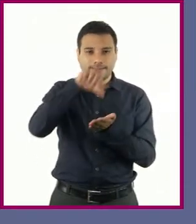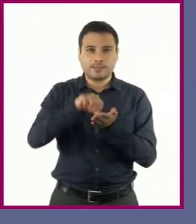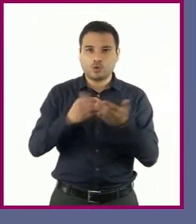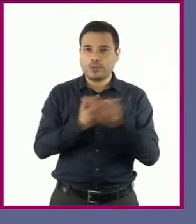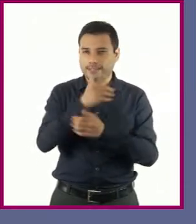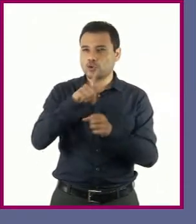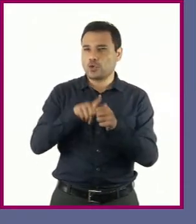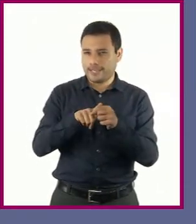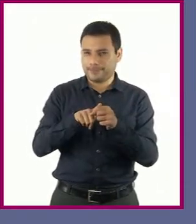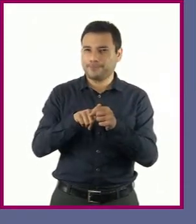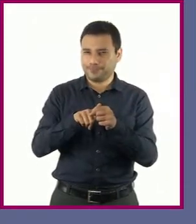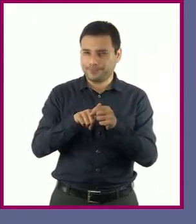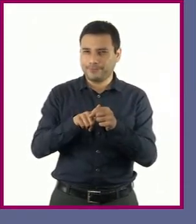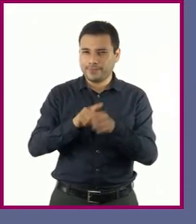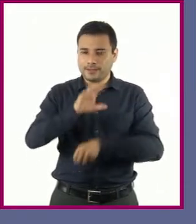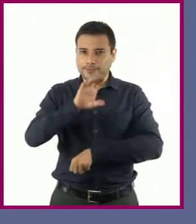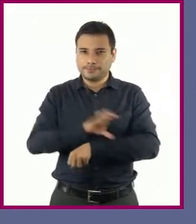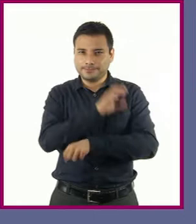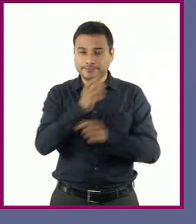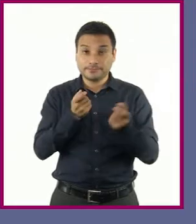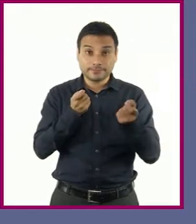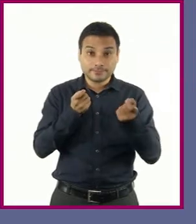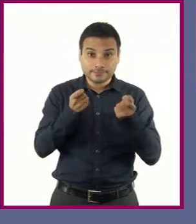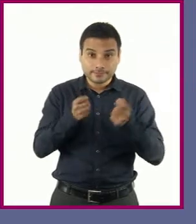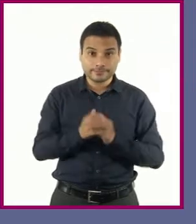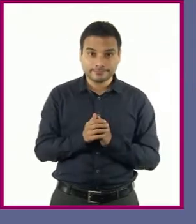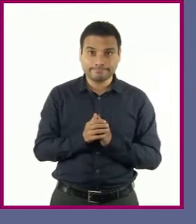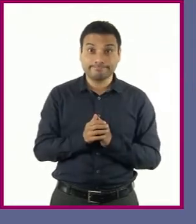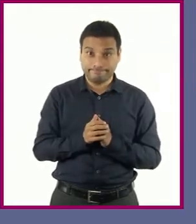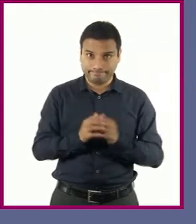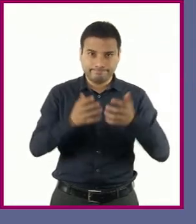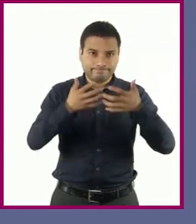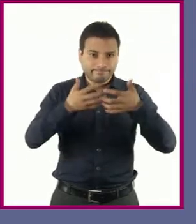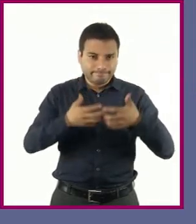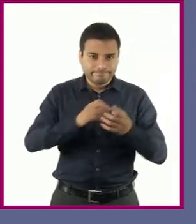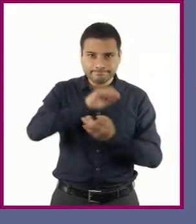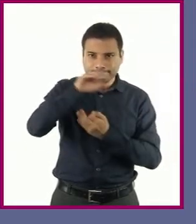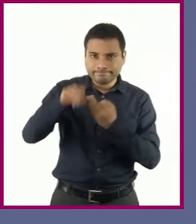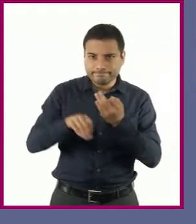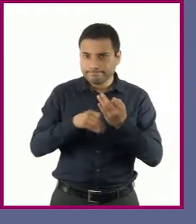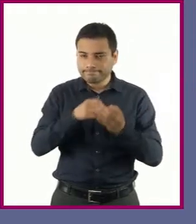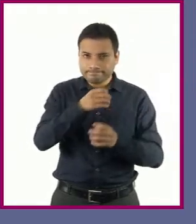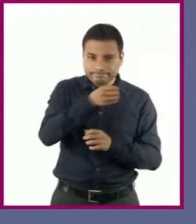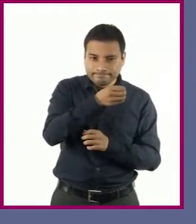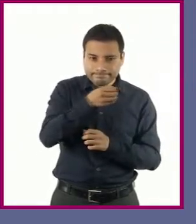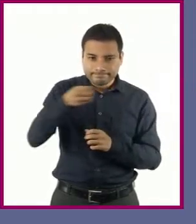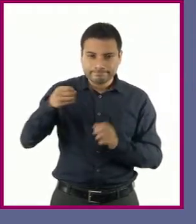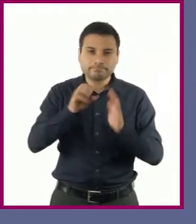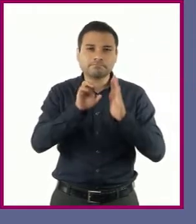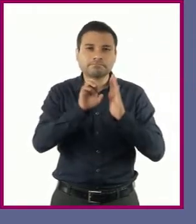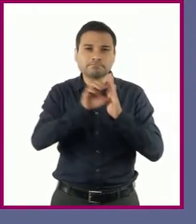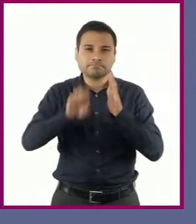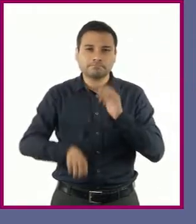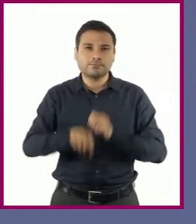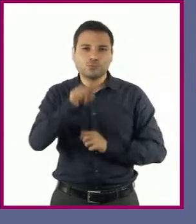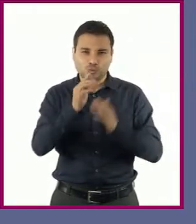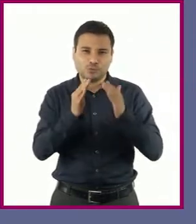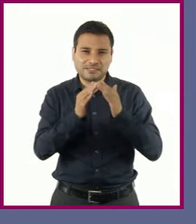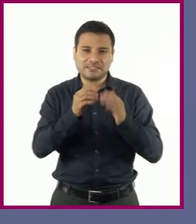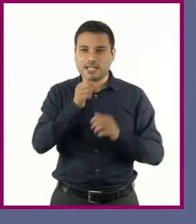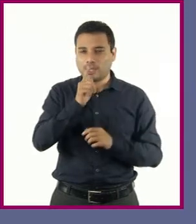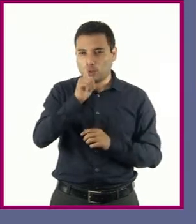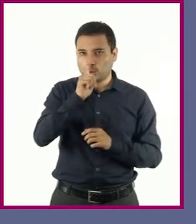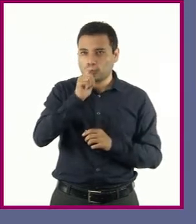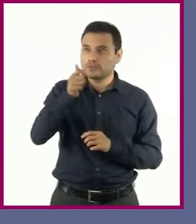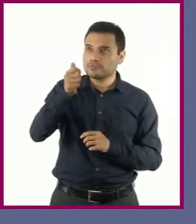Energía, CENACE, regula y controla cada una de las unidades generadoras. Esto permite que cuando llegues a tu casa y enciendas un foco o prendas